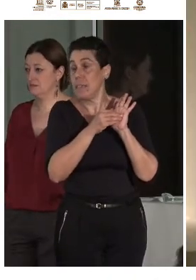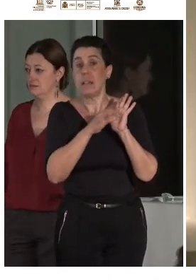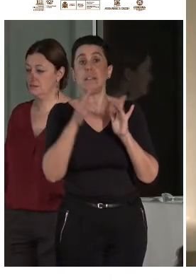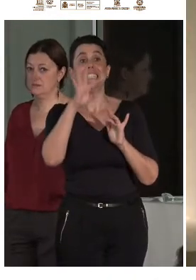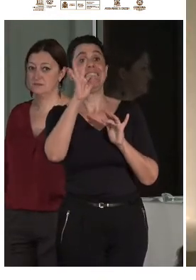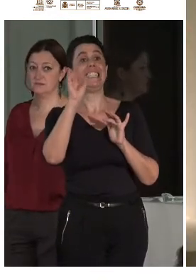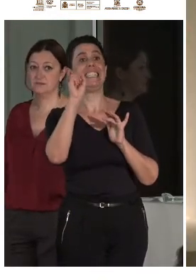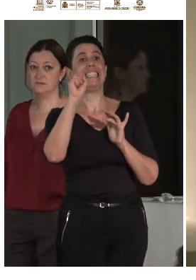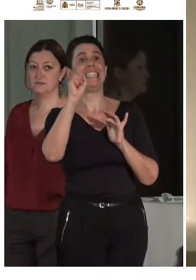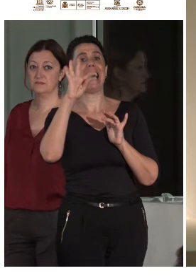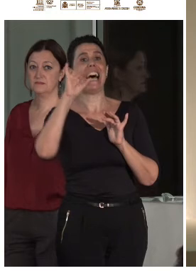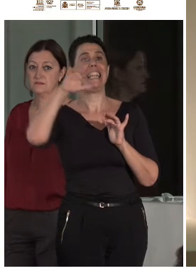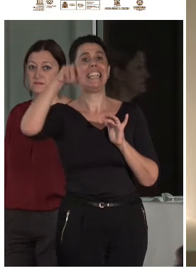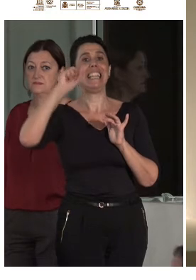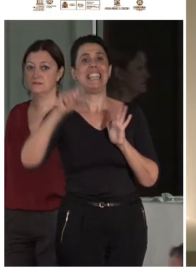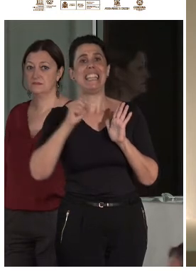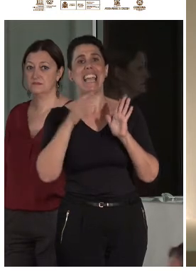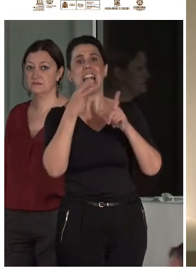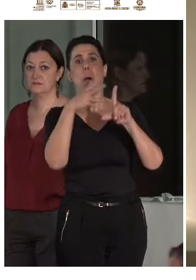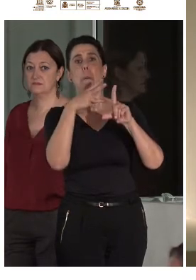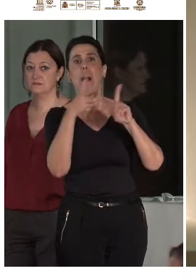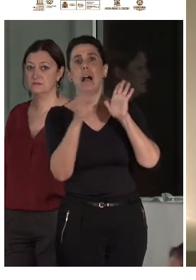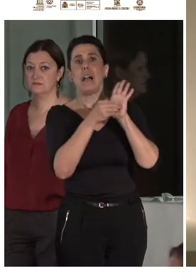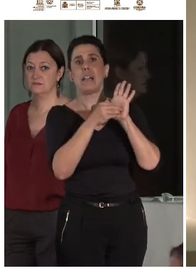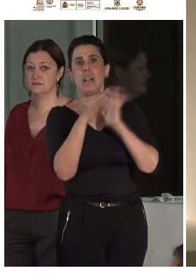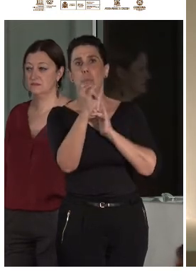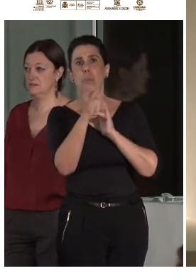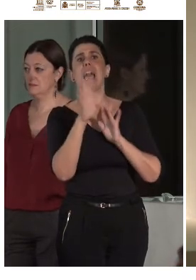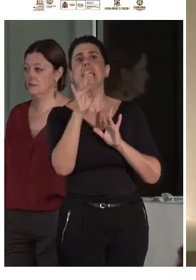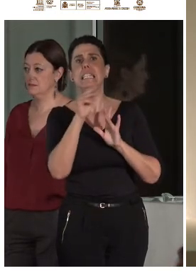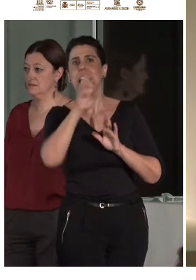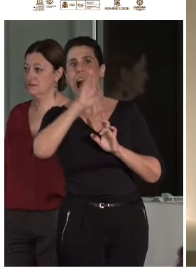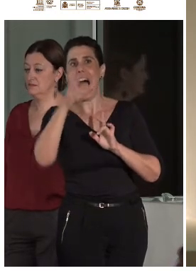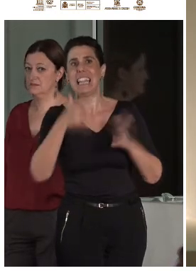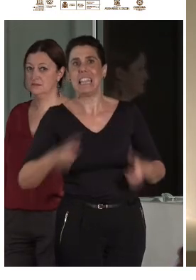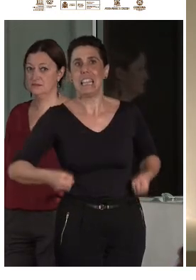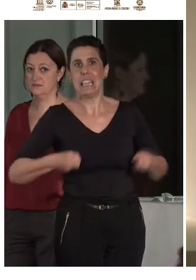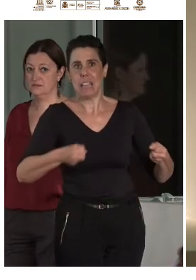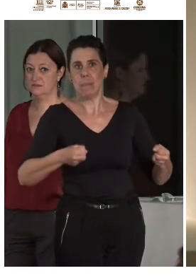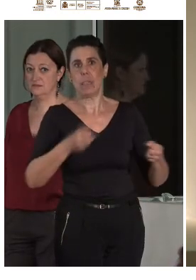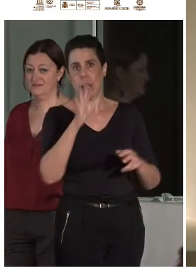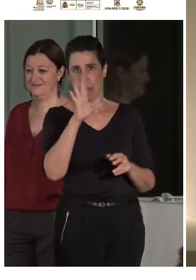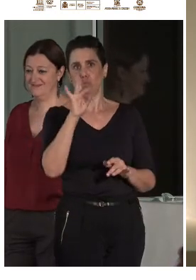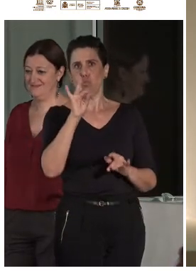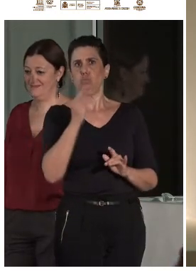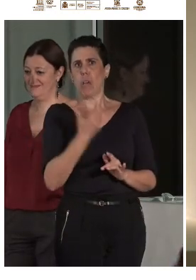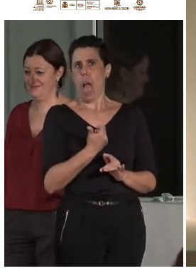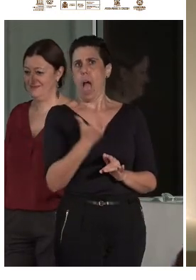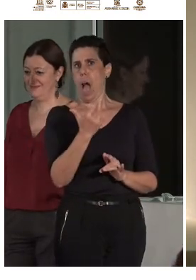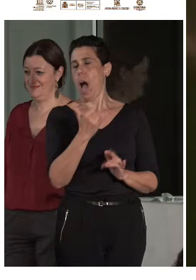mejor la tenéis incorporada, esta actividad. Me dice que sí. Tatiana, si quieres intervenir.